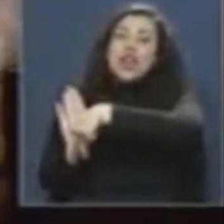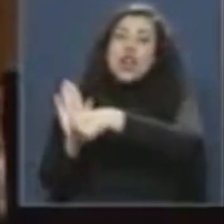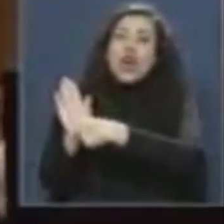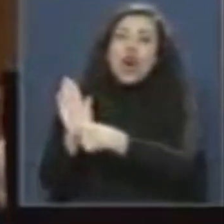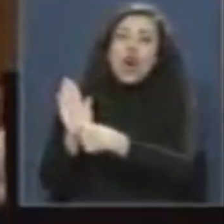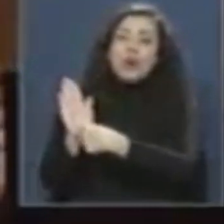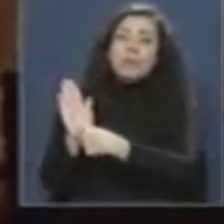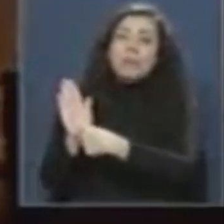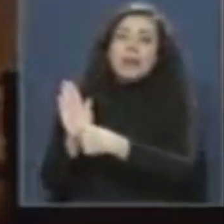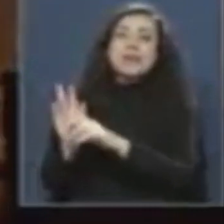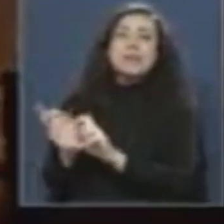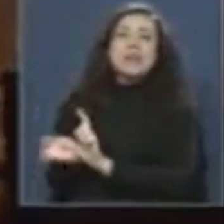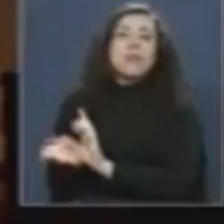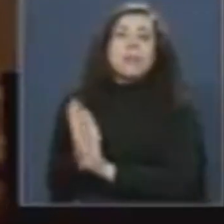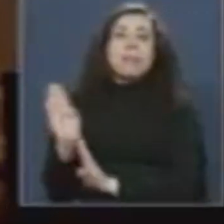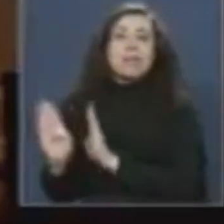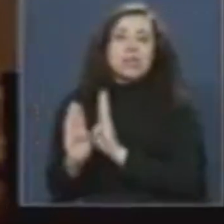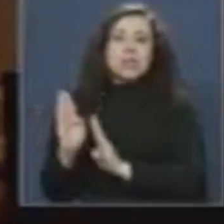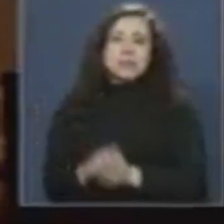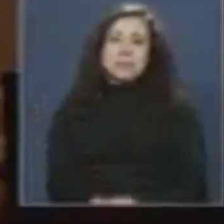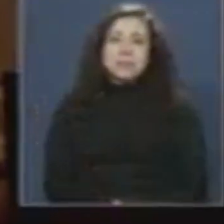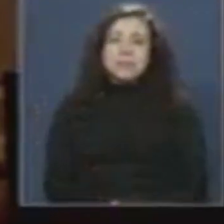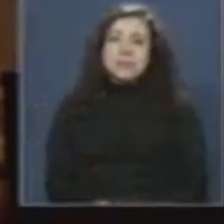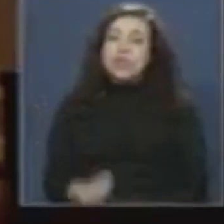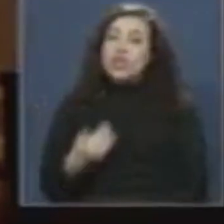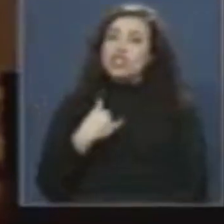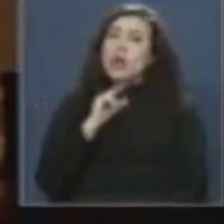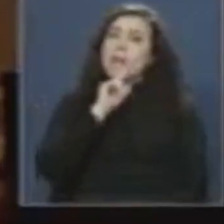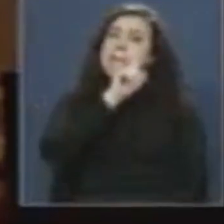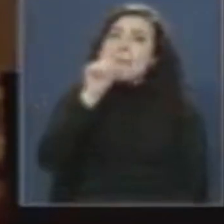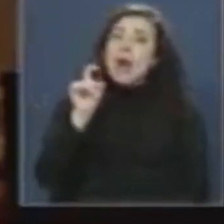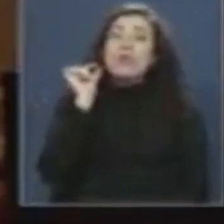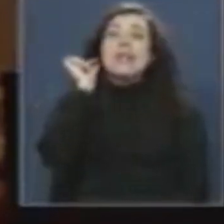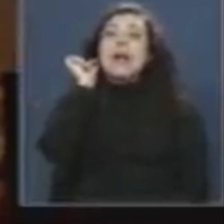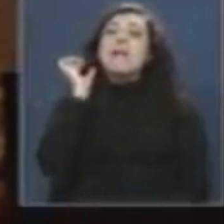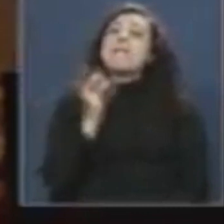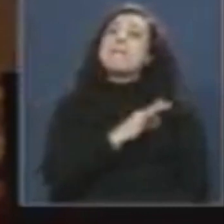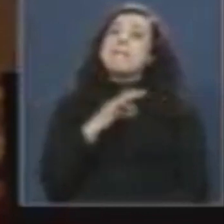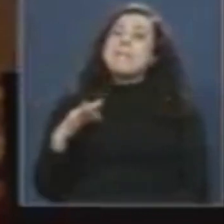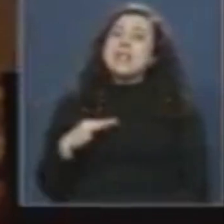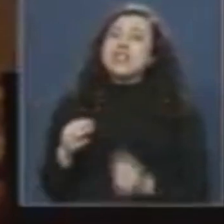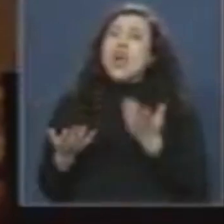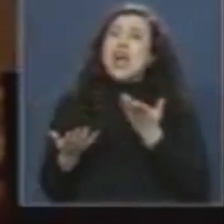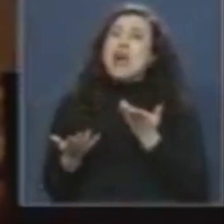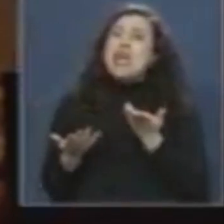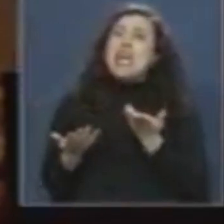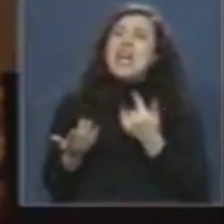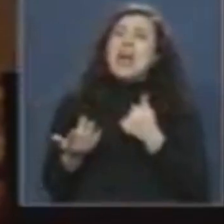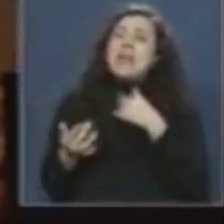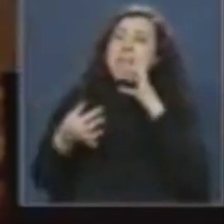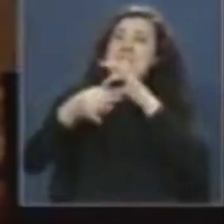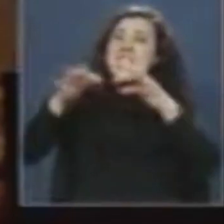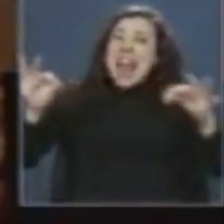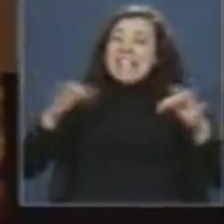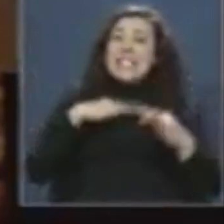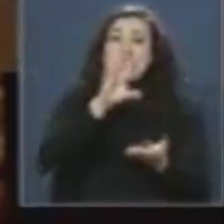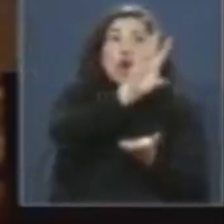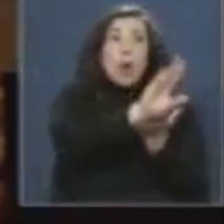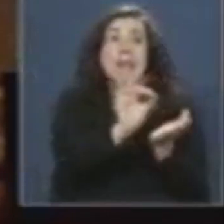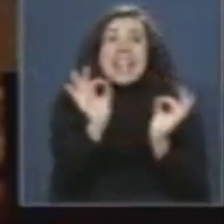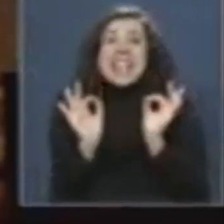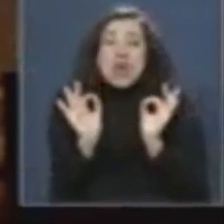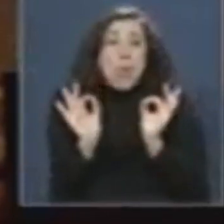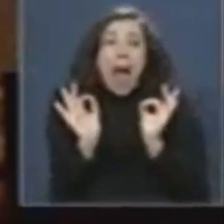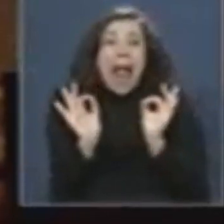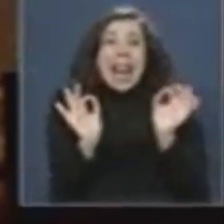respecto a áreas protegidas. Entonces yo le preguntaba a la ministra qué parte de mi reproducción textual de lo que ella dijo